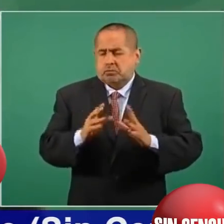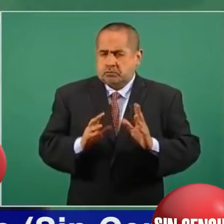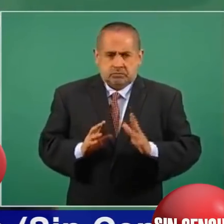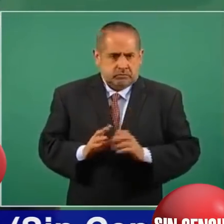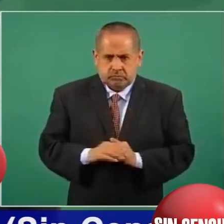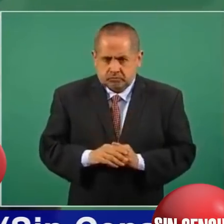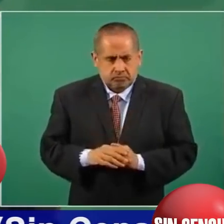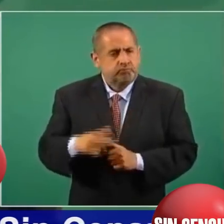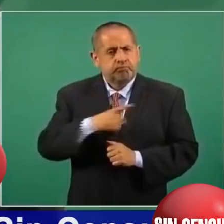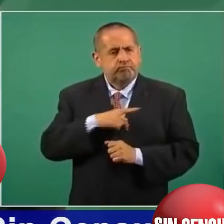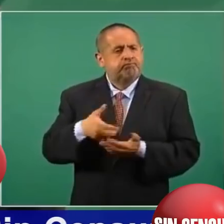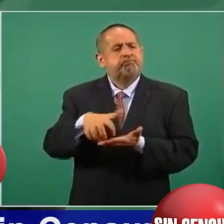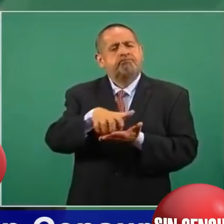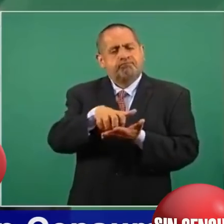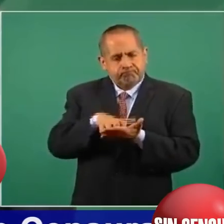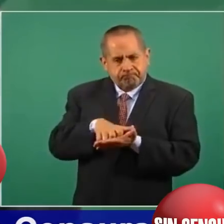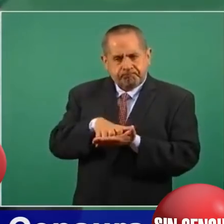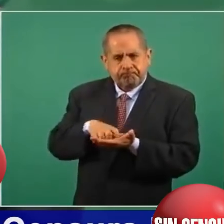ahorrarlo